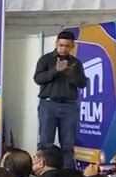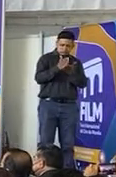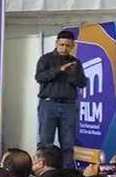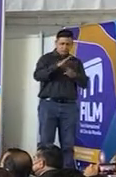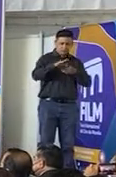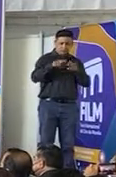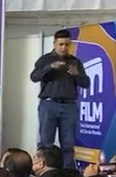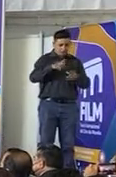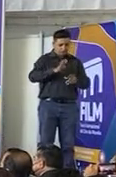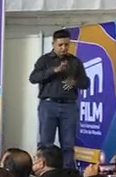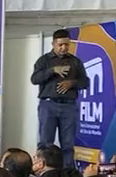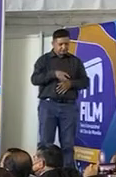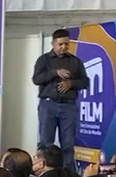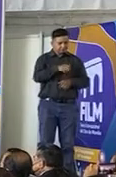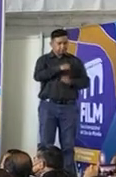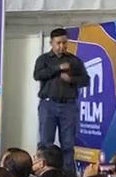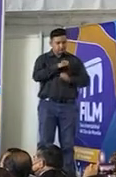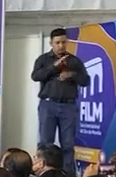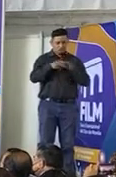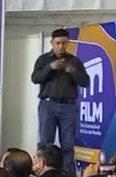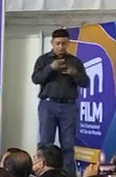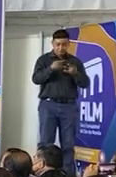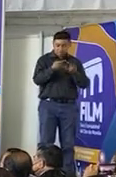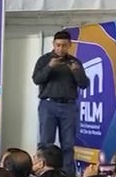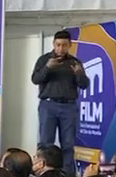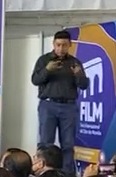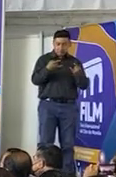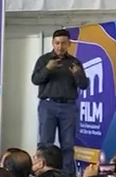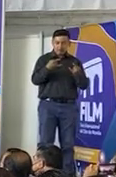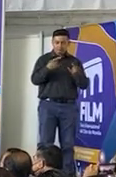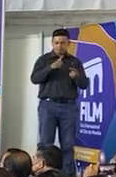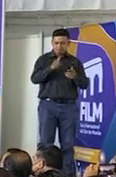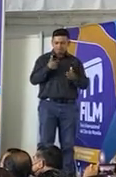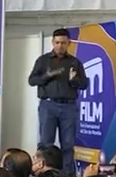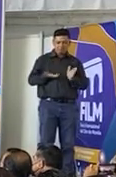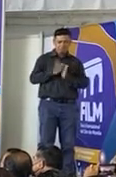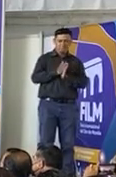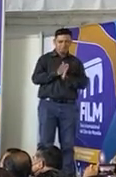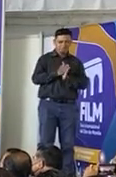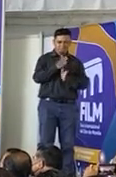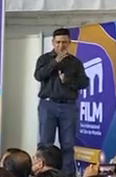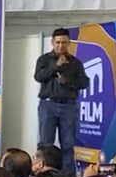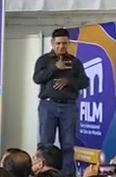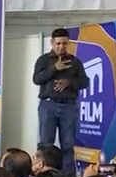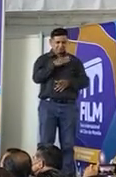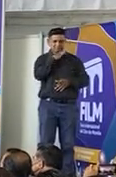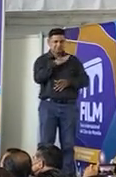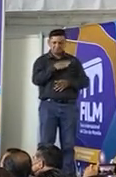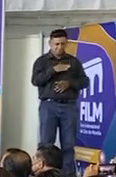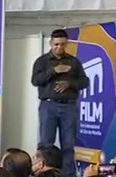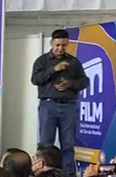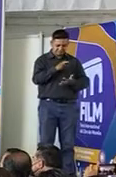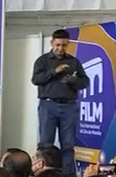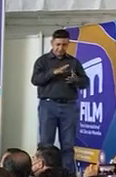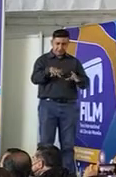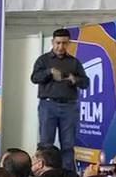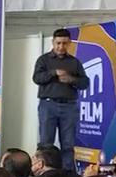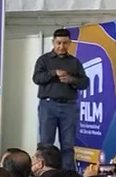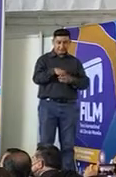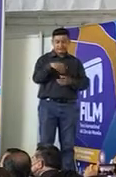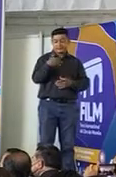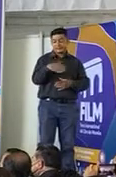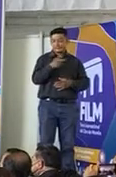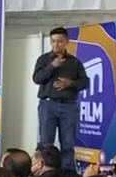esa historia, difícilmente puedes cerrar la última página con un mal sabor de boca. Es por